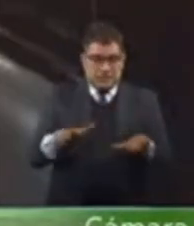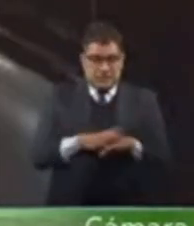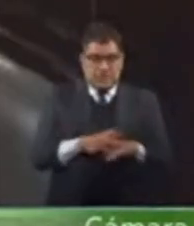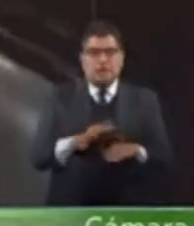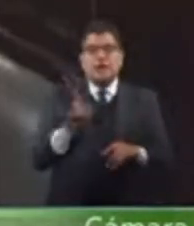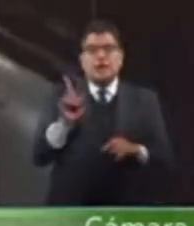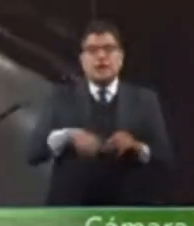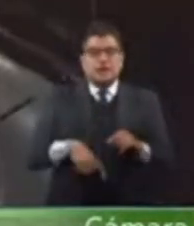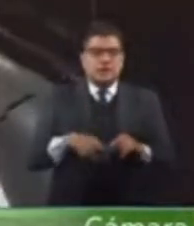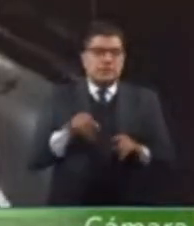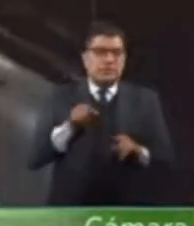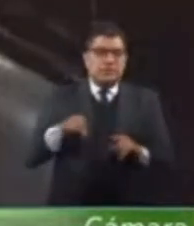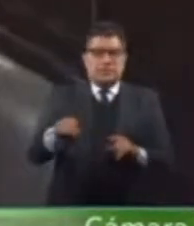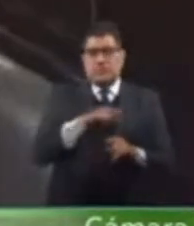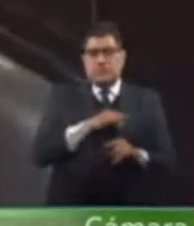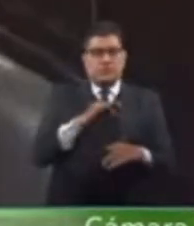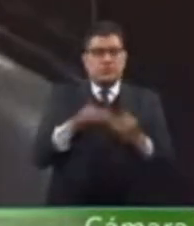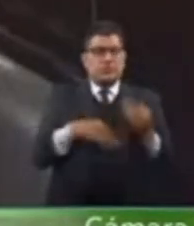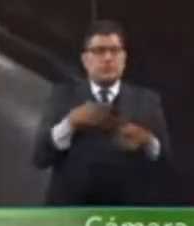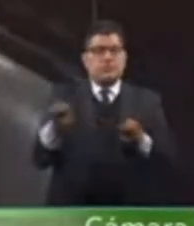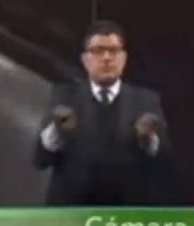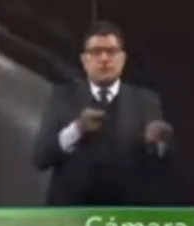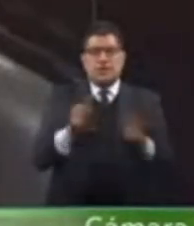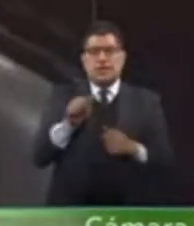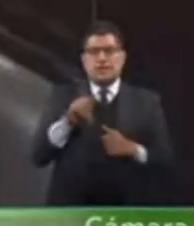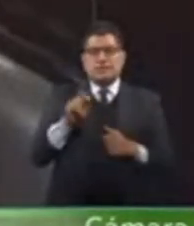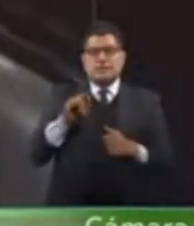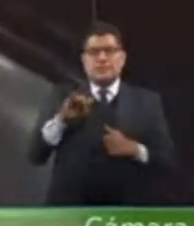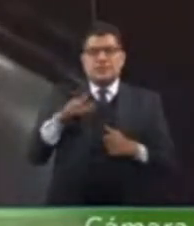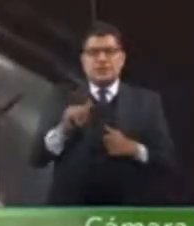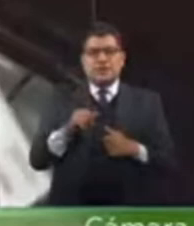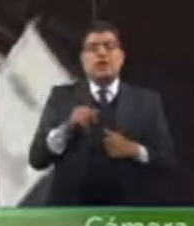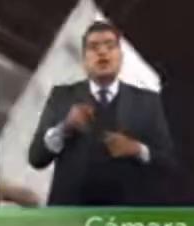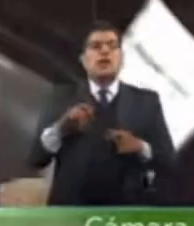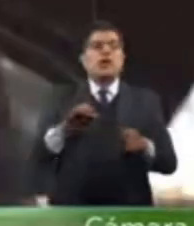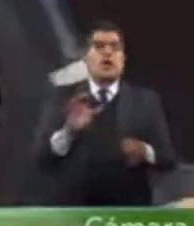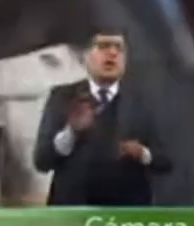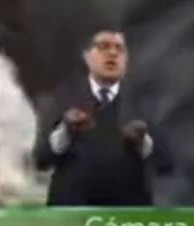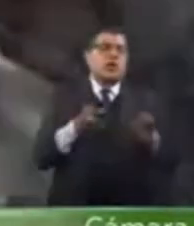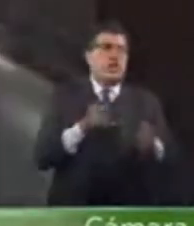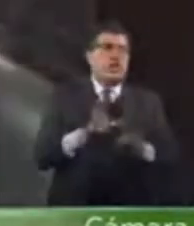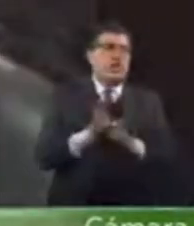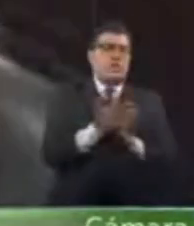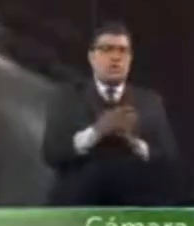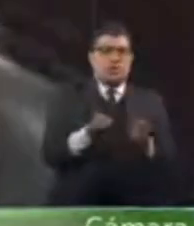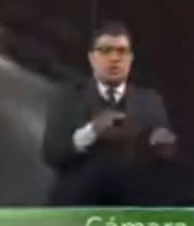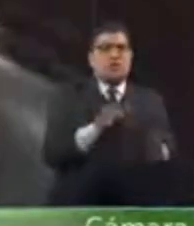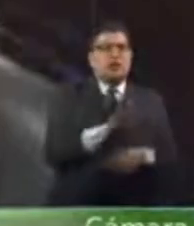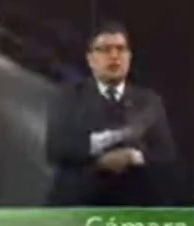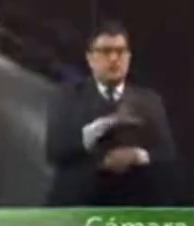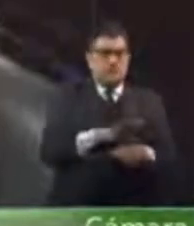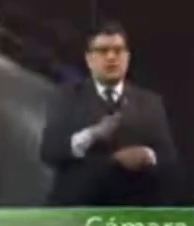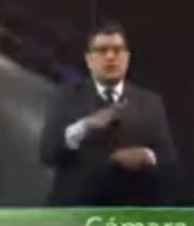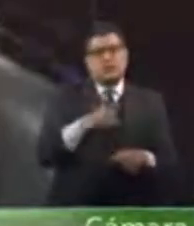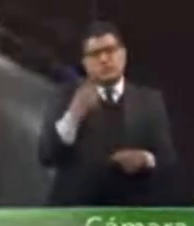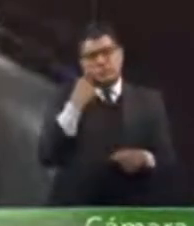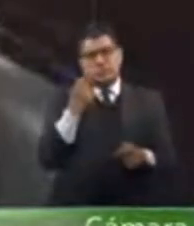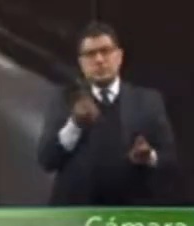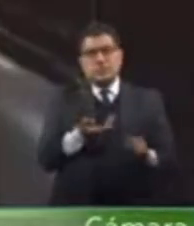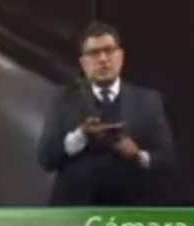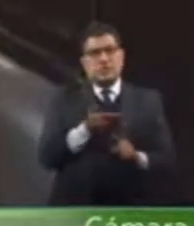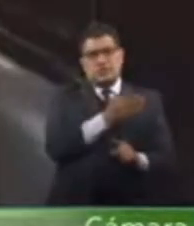elimina, queda sin efectos, toda la regulación asimétrica que la Comisión Reguladora de Energía haya realizado hacia